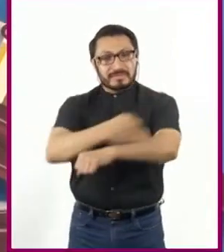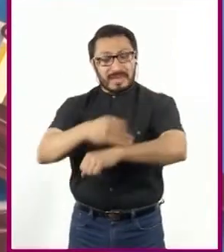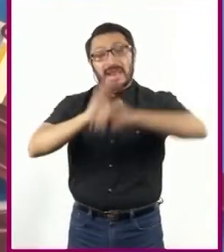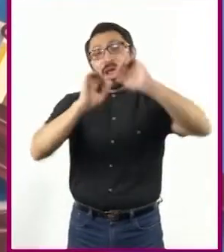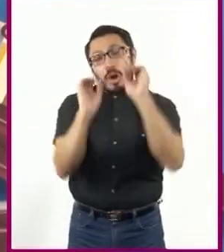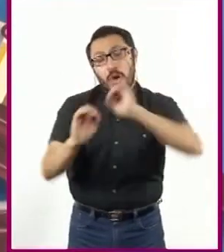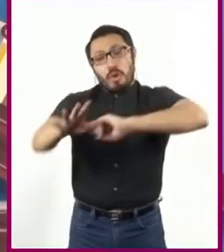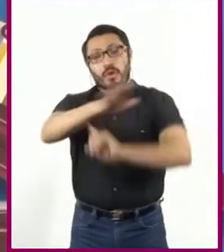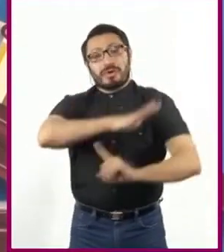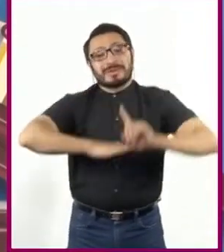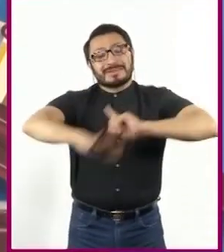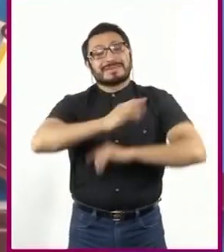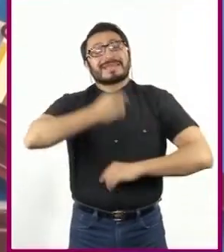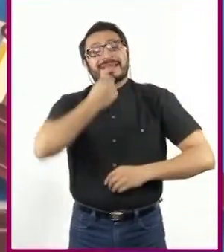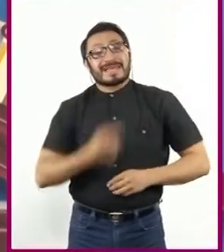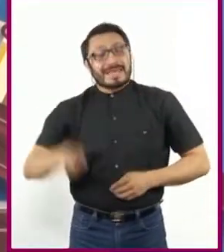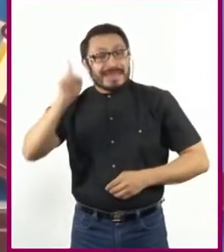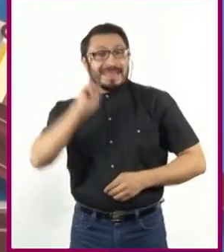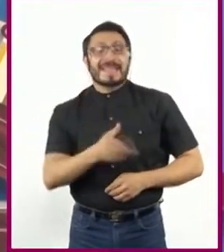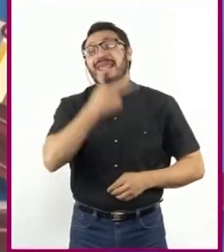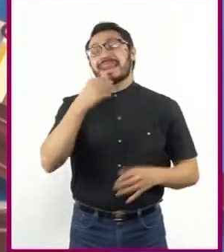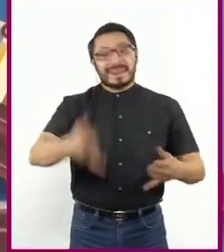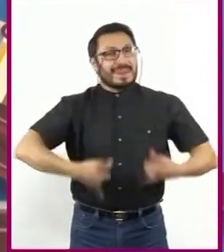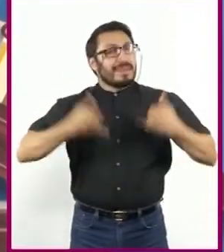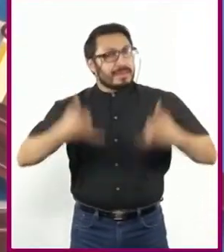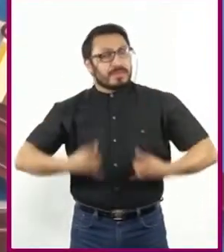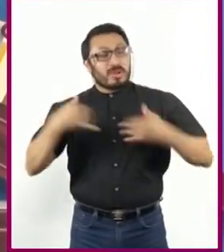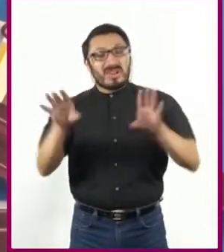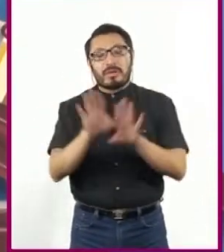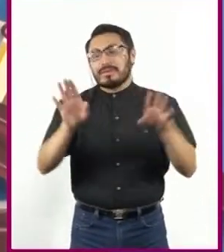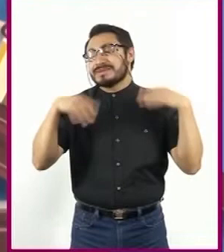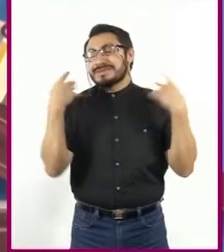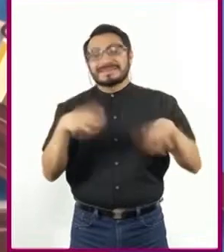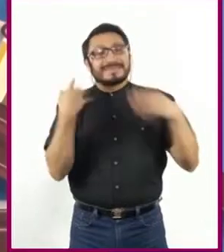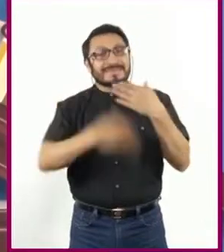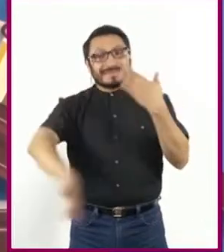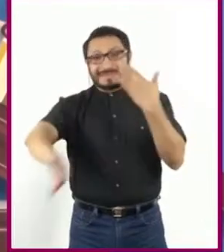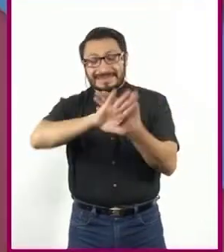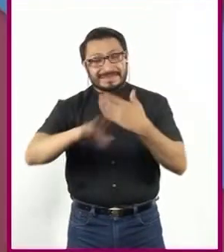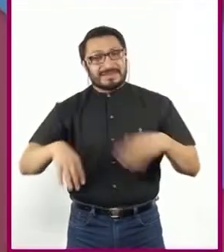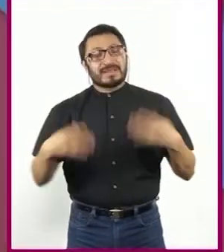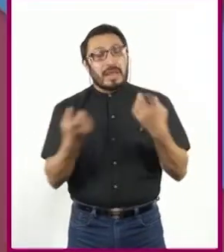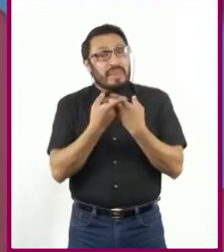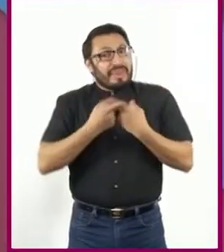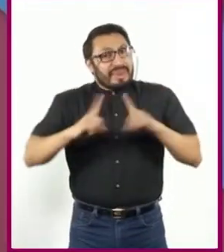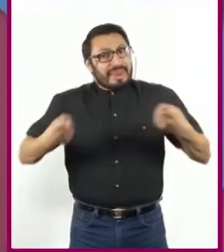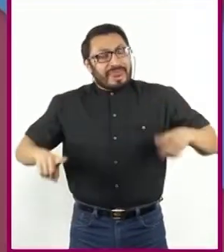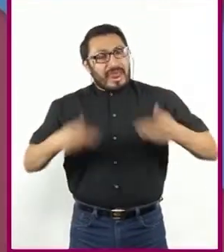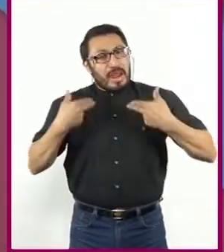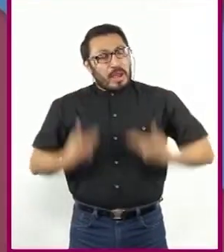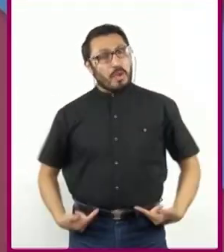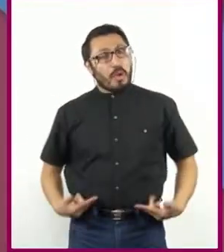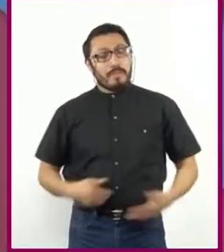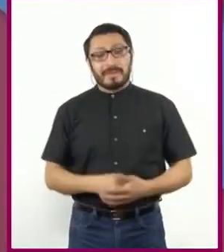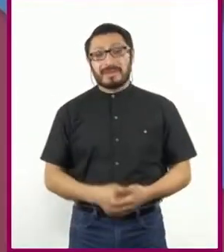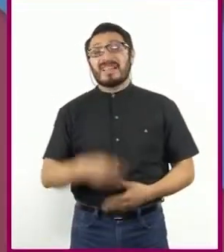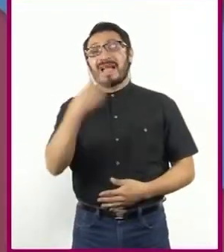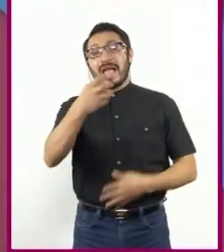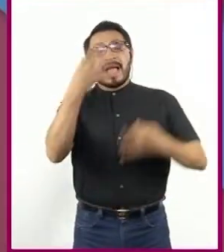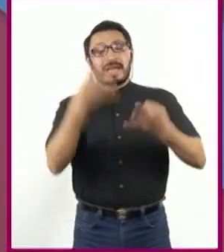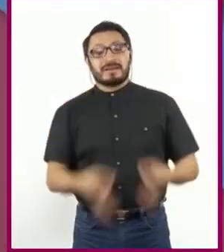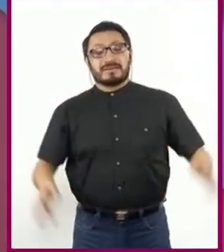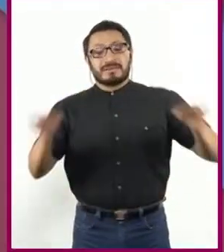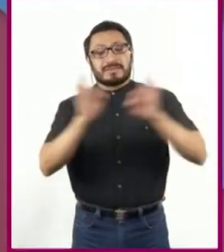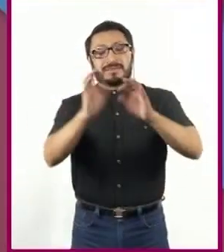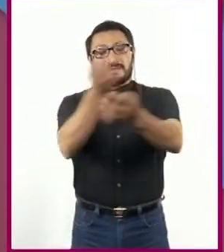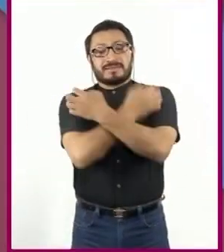entorno, las niñas, niños y adolescentes se ven afectadas en su desarrollo. Por ello, es importante la